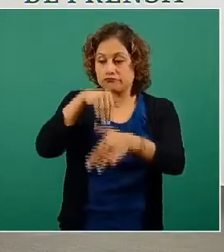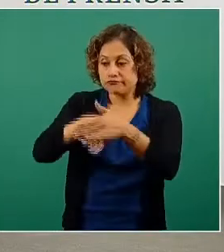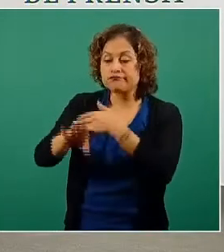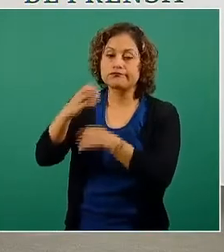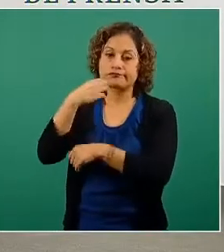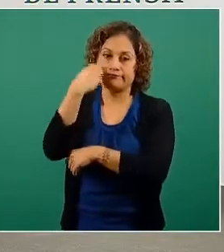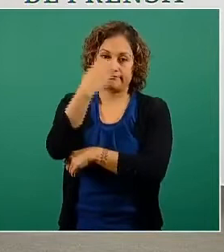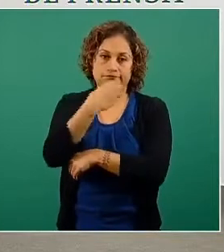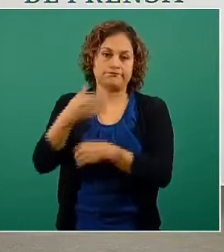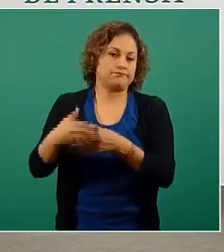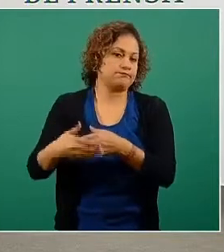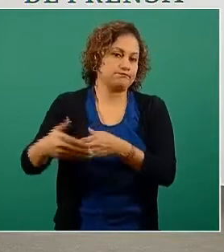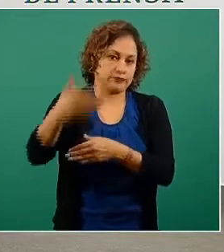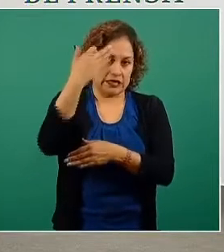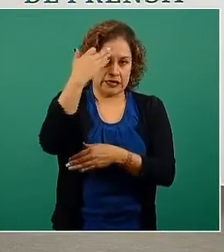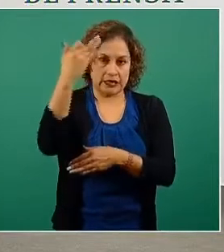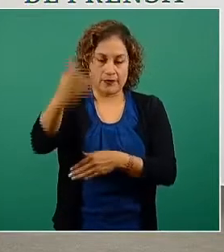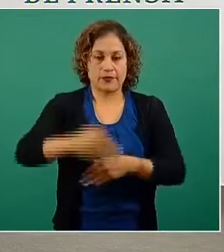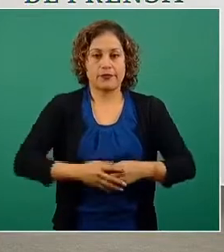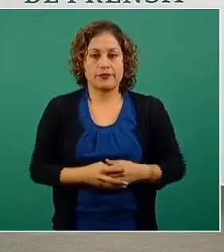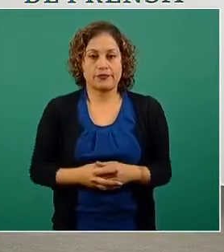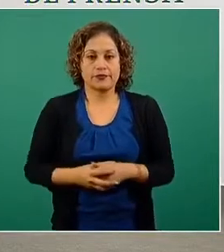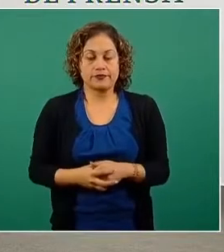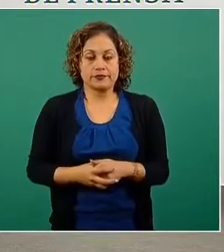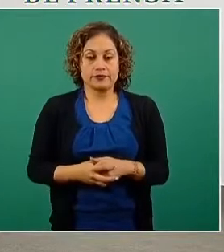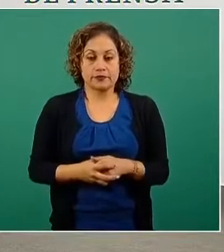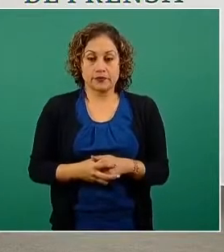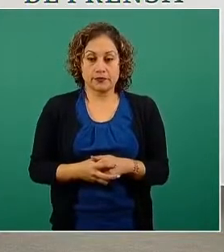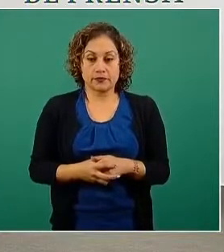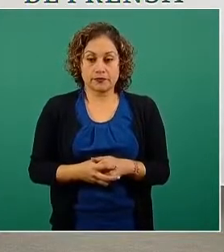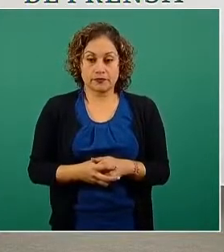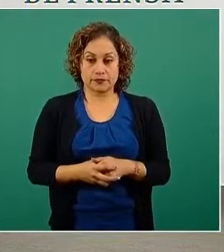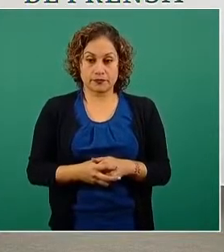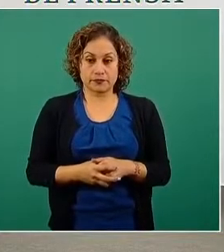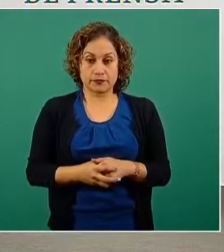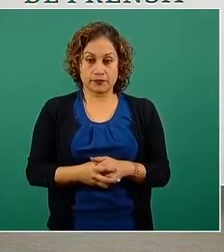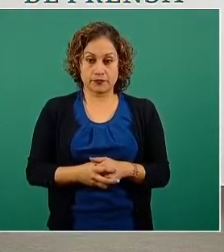impartir sus clases. La siguiente.